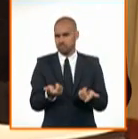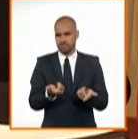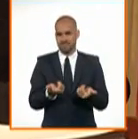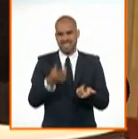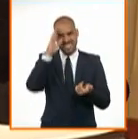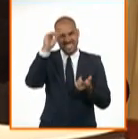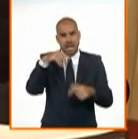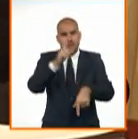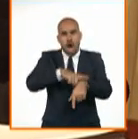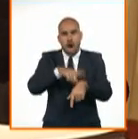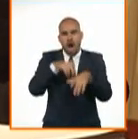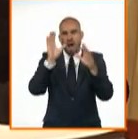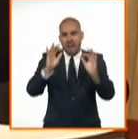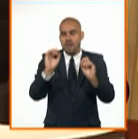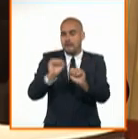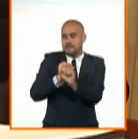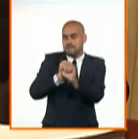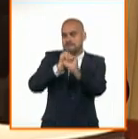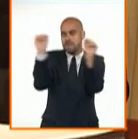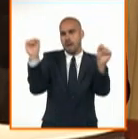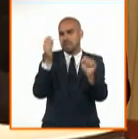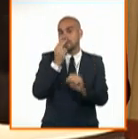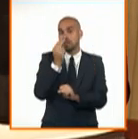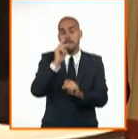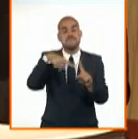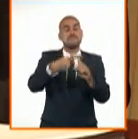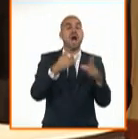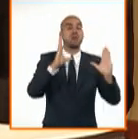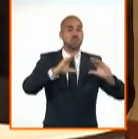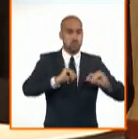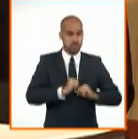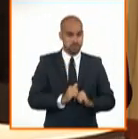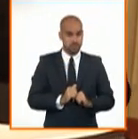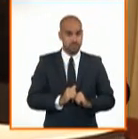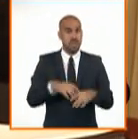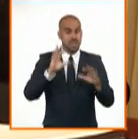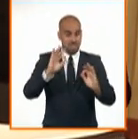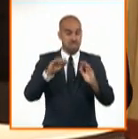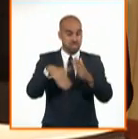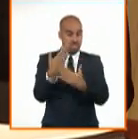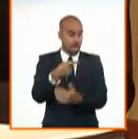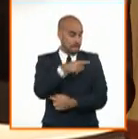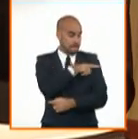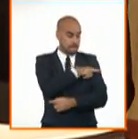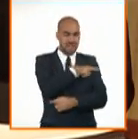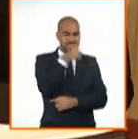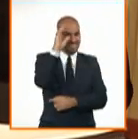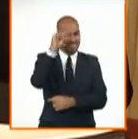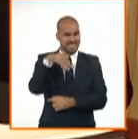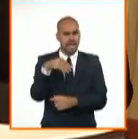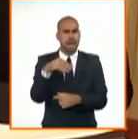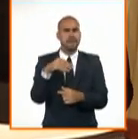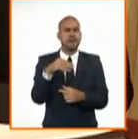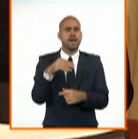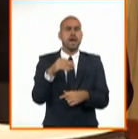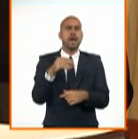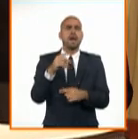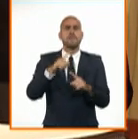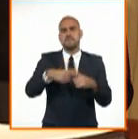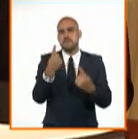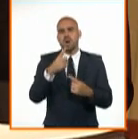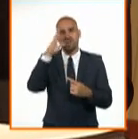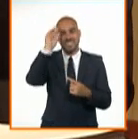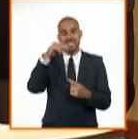picos de la mañana y de la noche y en los últimos días asociado además al déficit de disponibilidad de